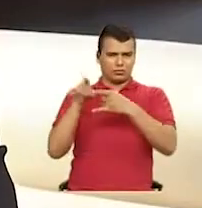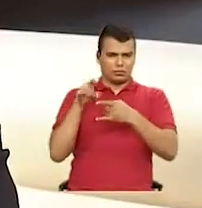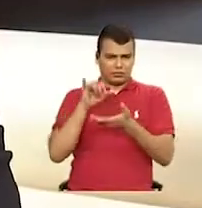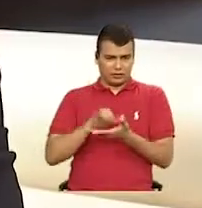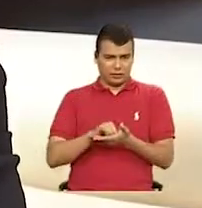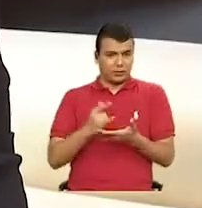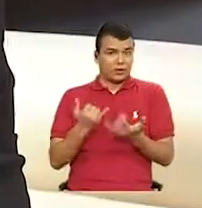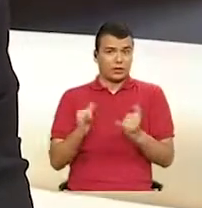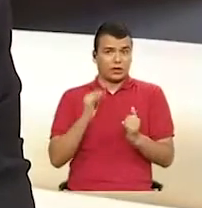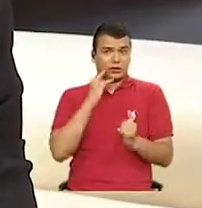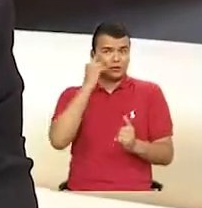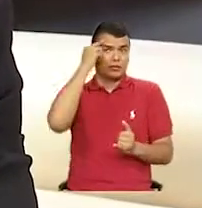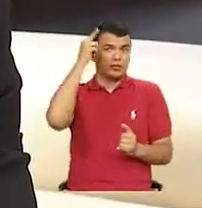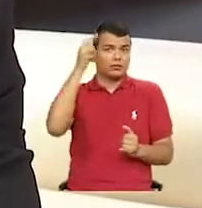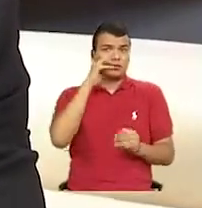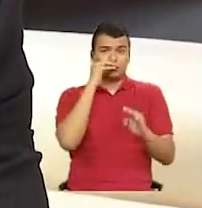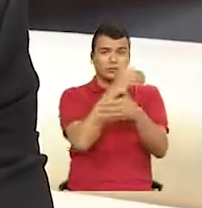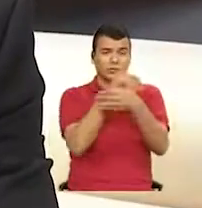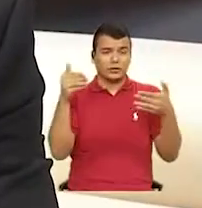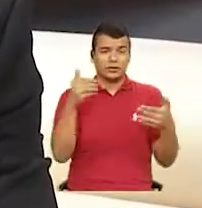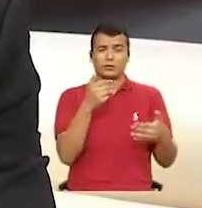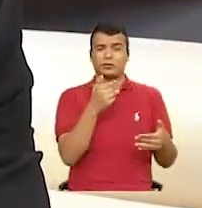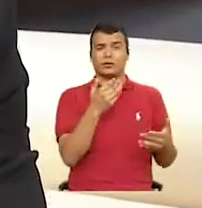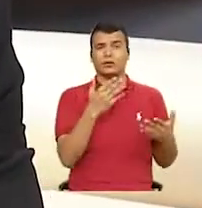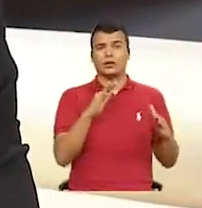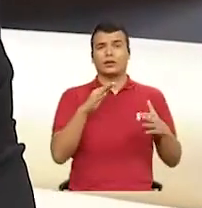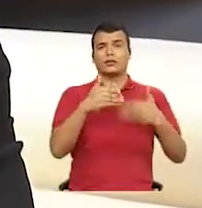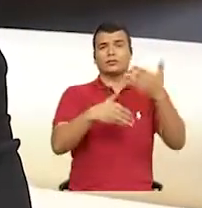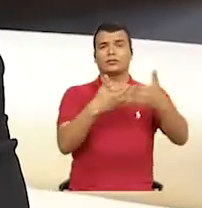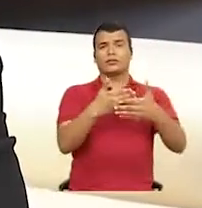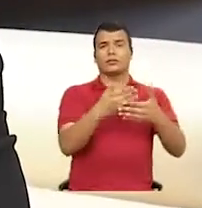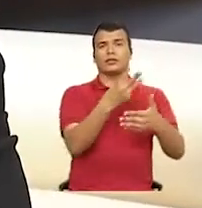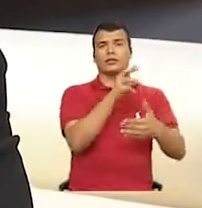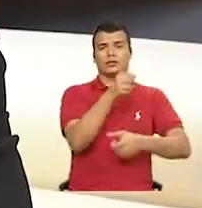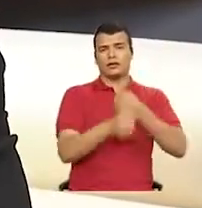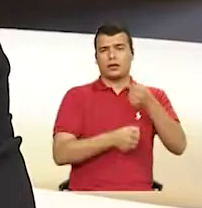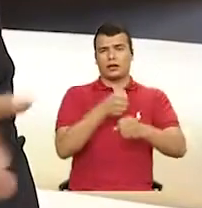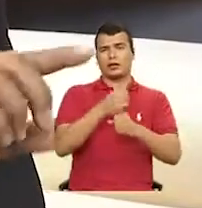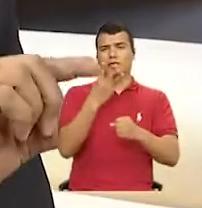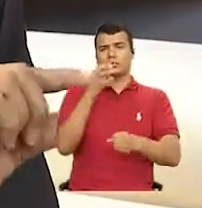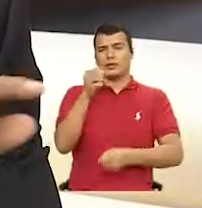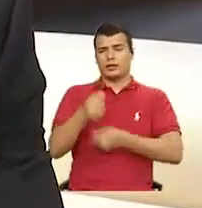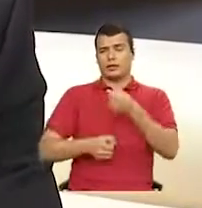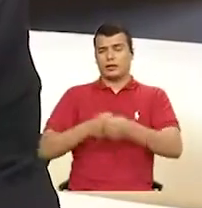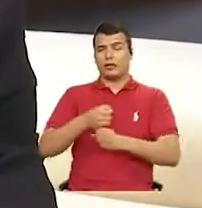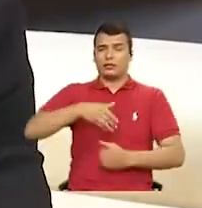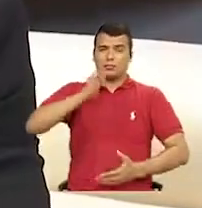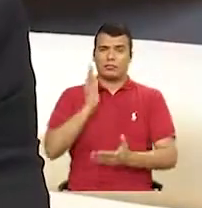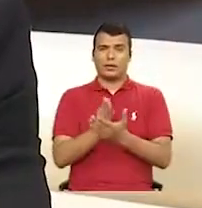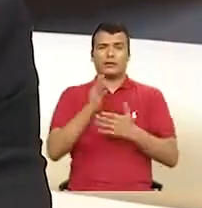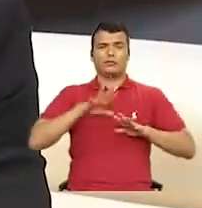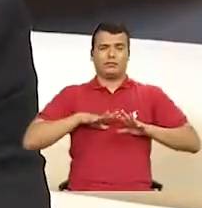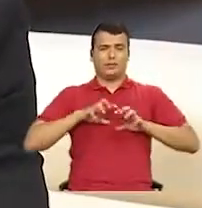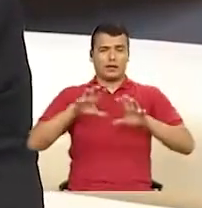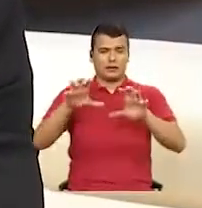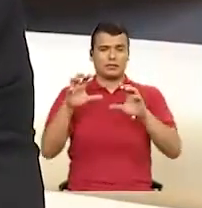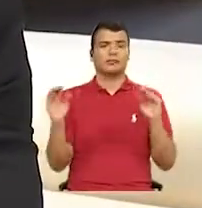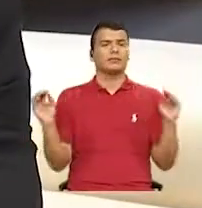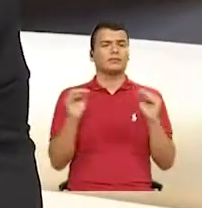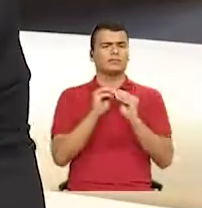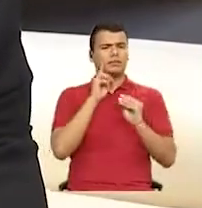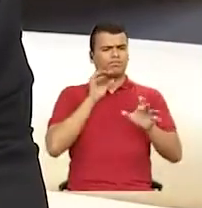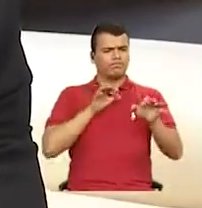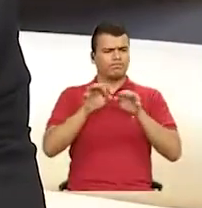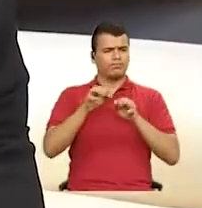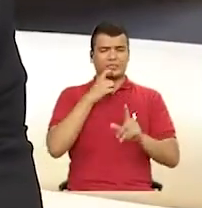ser una teoría del por cual los niños entre 30 y 40 años van a comenzar a sufrir de cáncer. Bueno, doctor. Y también para aclarar algo, así como